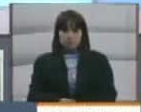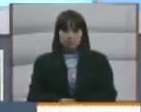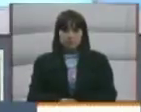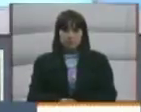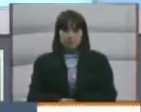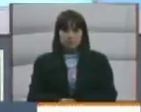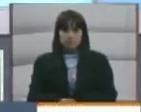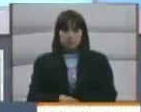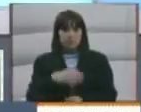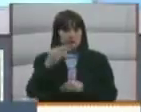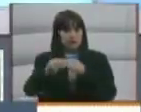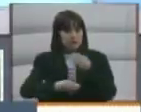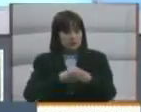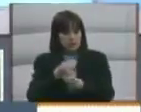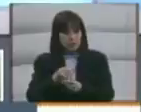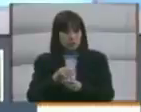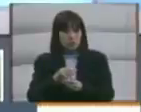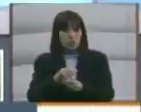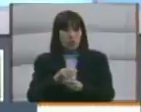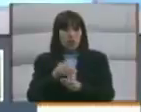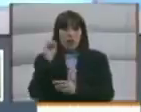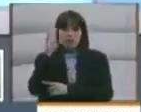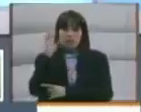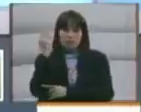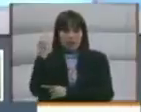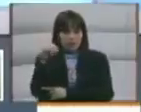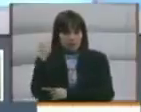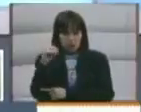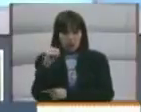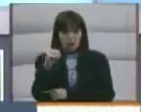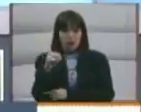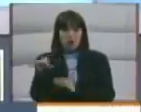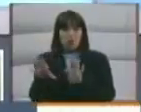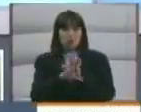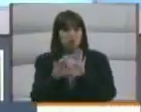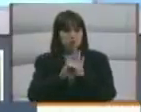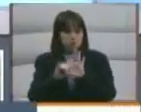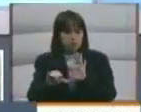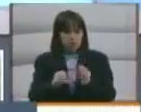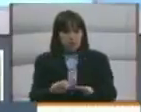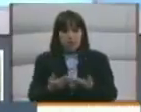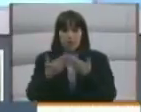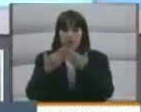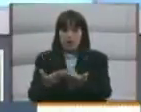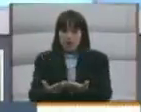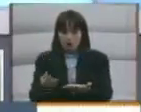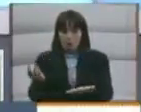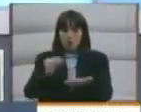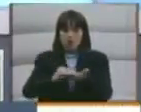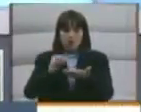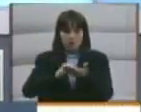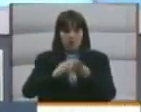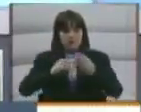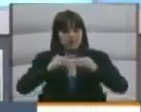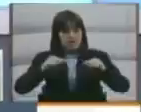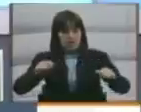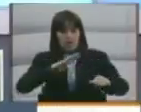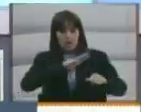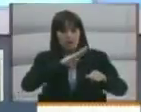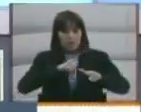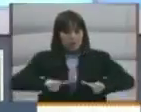puesto en manos de la Asamblea Nacional Constituyente esta devolución de tierras, en las